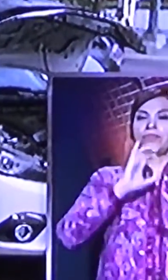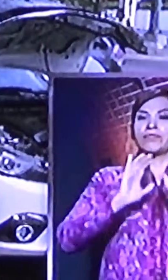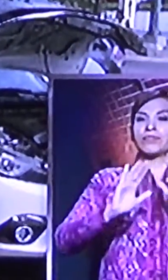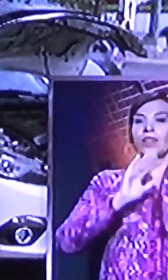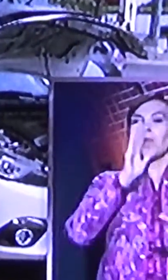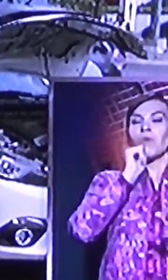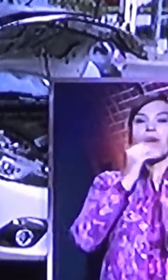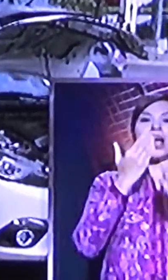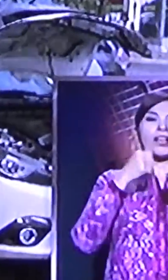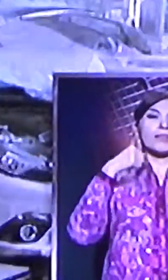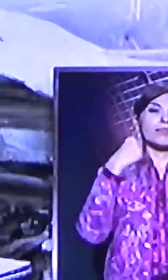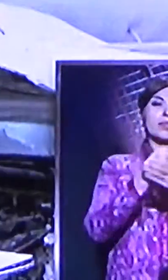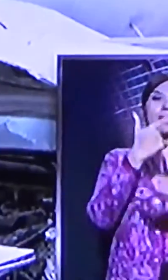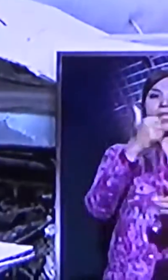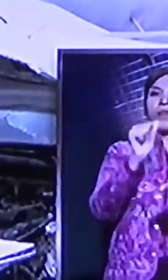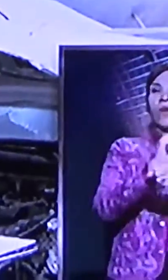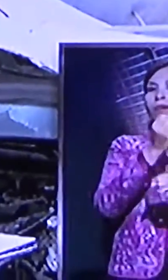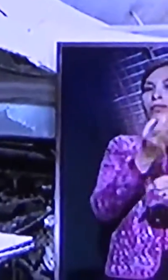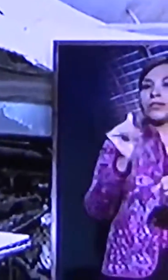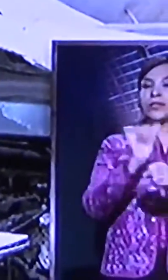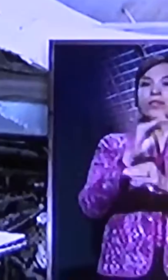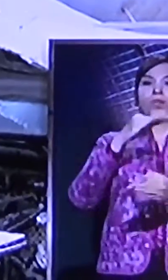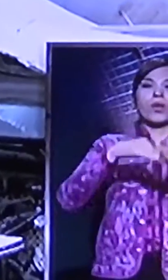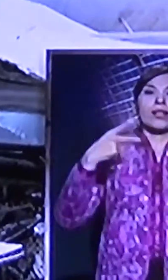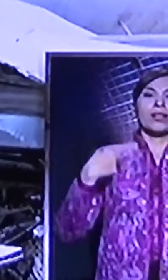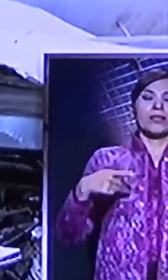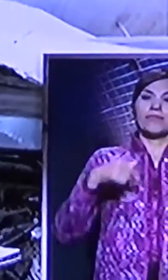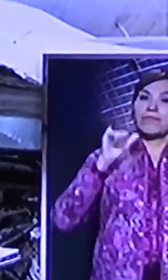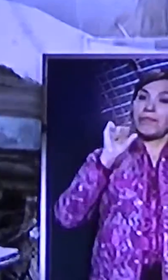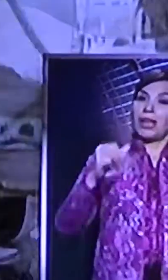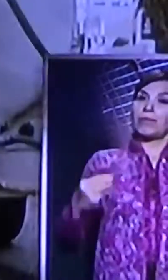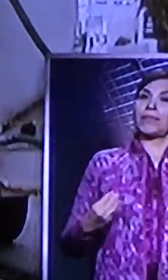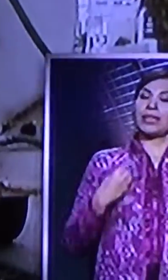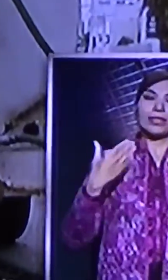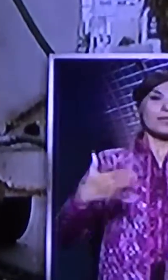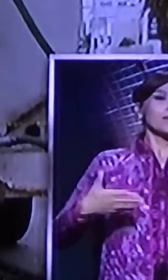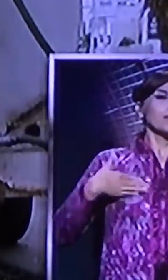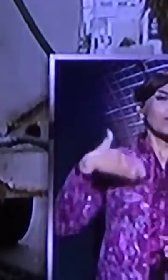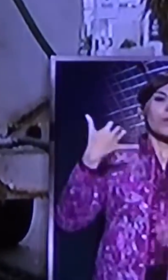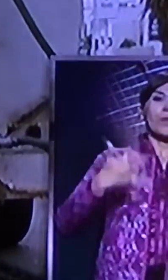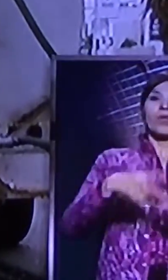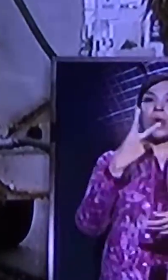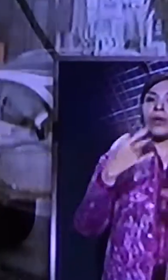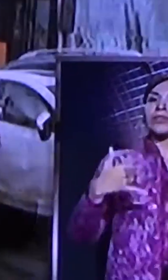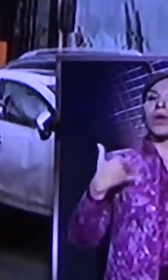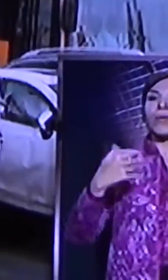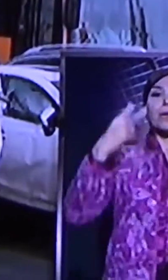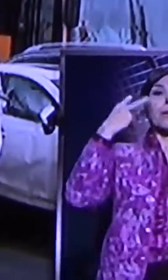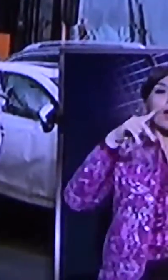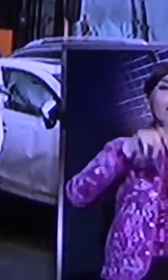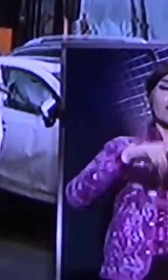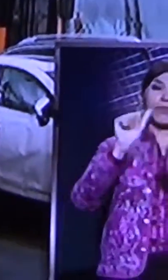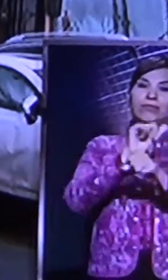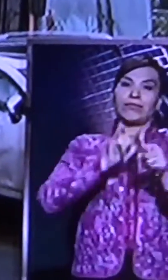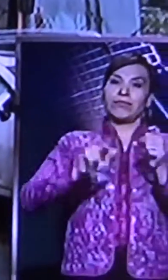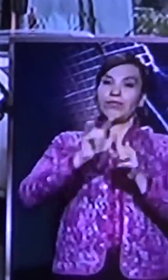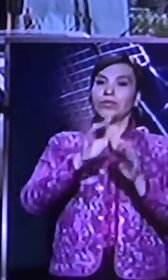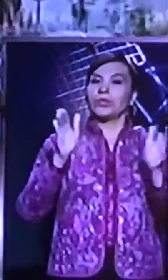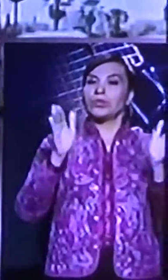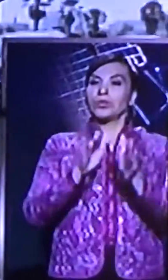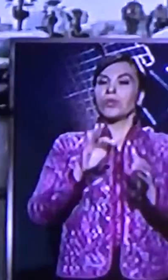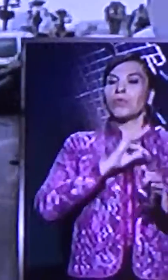estrelló con 7 autos y camionetas. Todos sus ocupantes salvaron la vida de milagro. Solo 2 jóvenes que viajaban en un vehículo